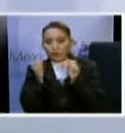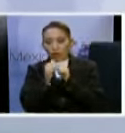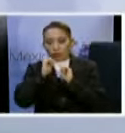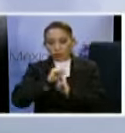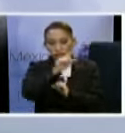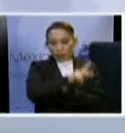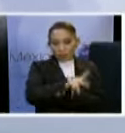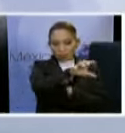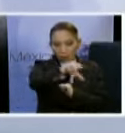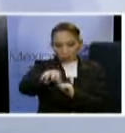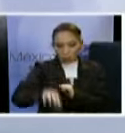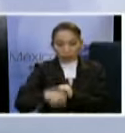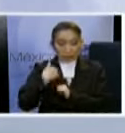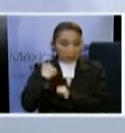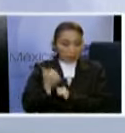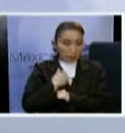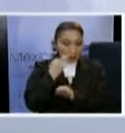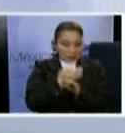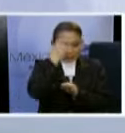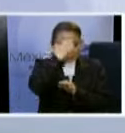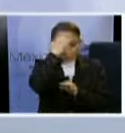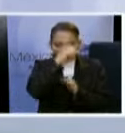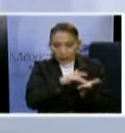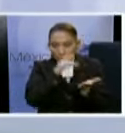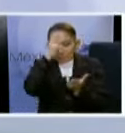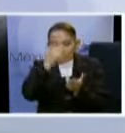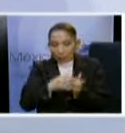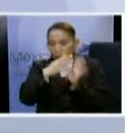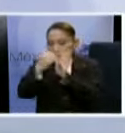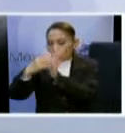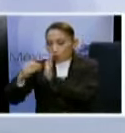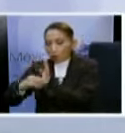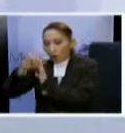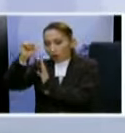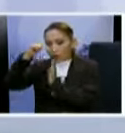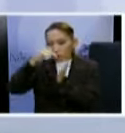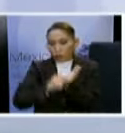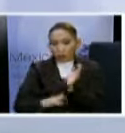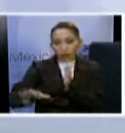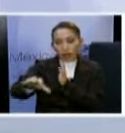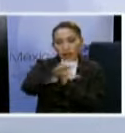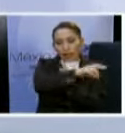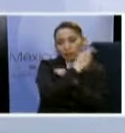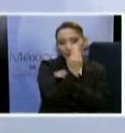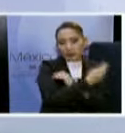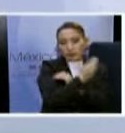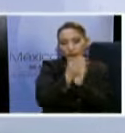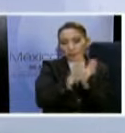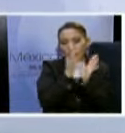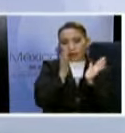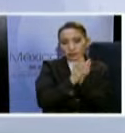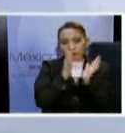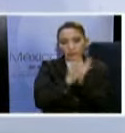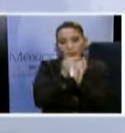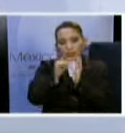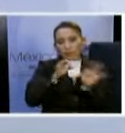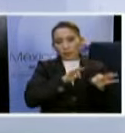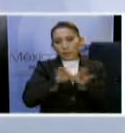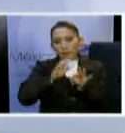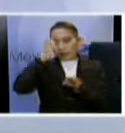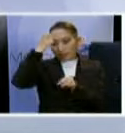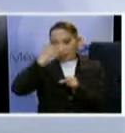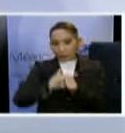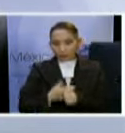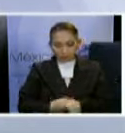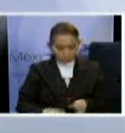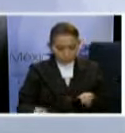autoridades provinciales y aprovechar esta experiencia para replicar este esquema en otros sectores que requieren la participación de trabajadores